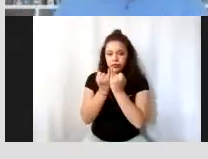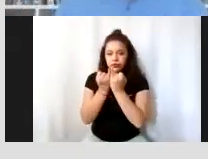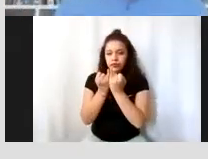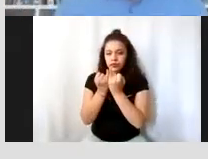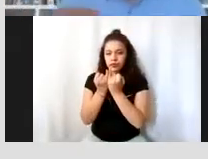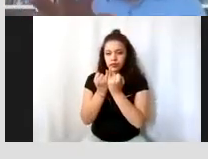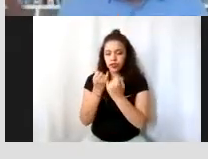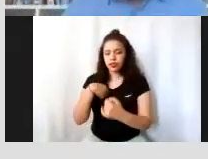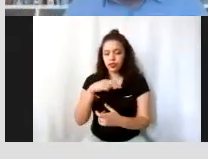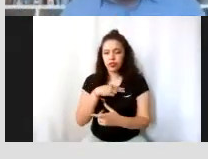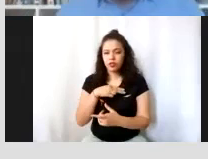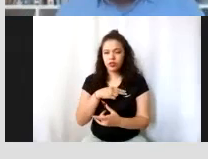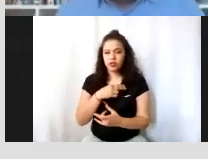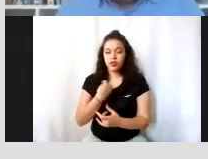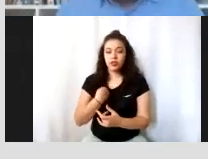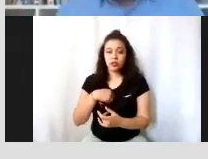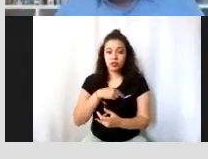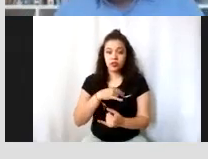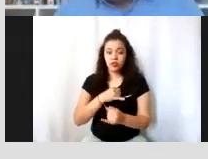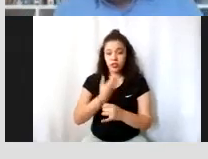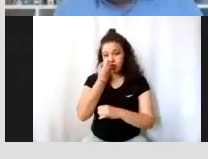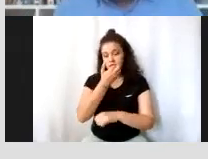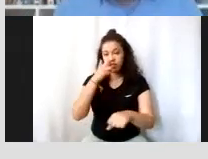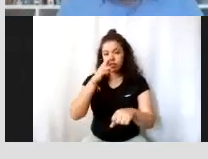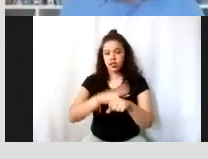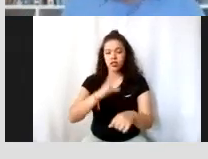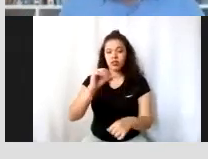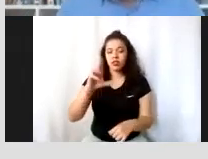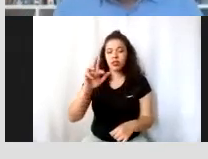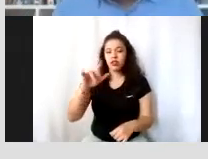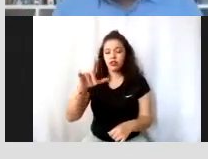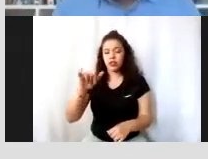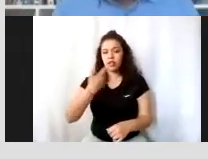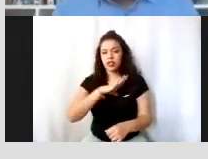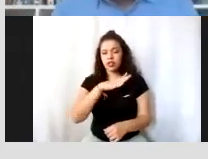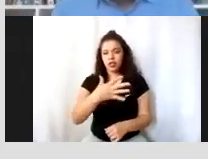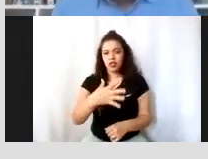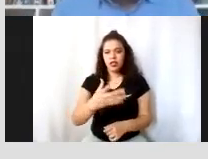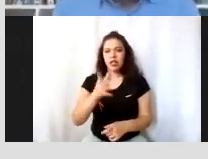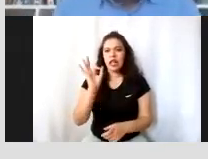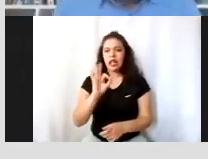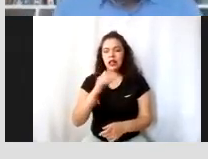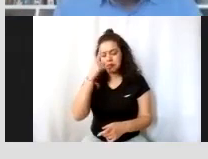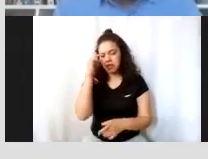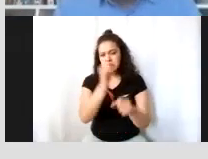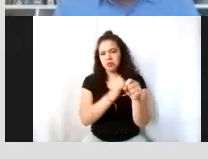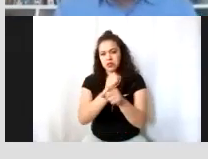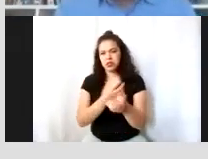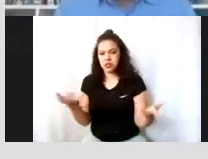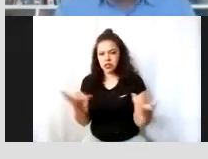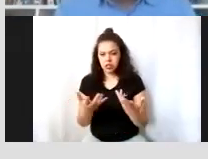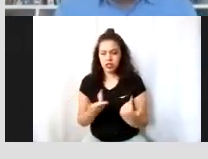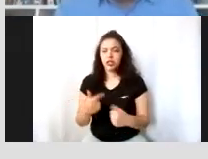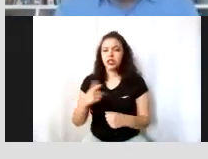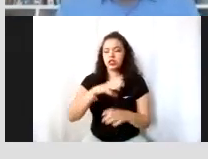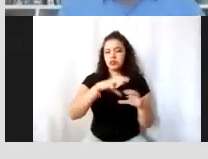nosotros transferimos para este caso a la Secretaría de la Contraloría General, porque nos los puede pedir para hacer una investigación, porque es un órgano